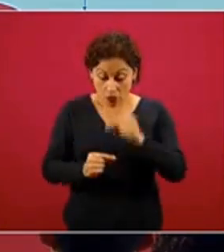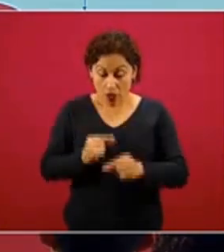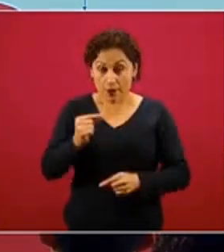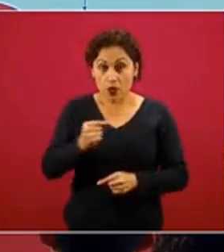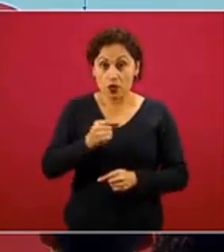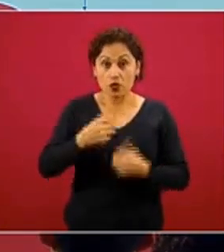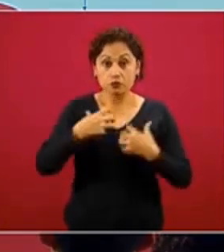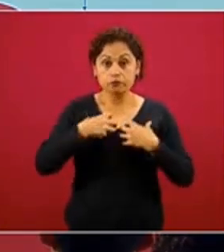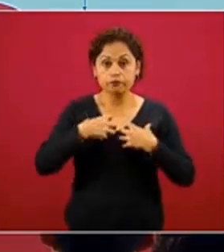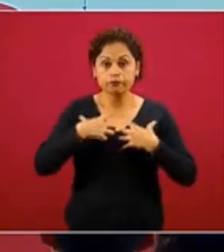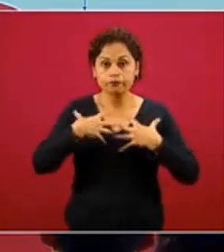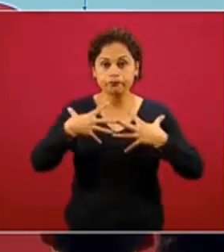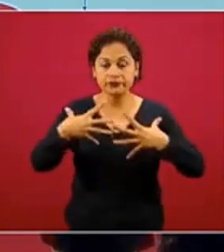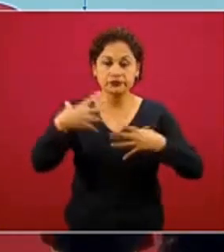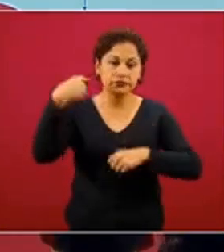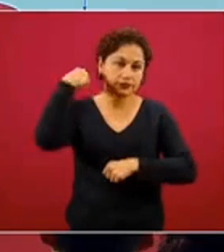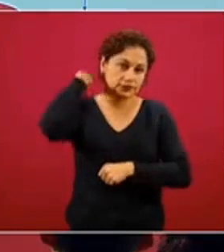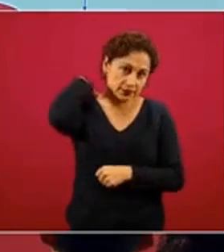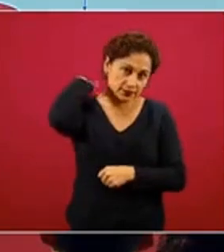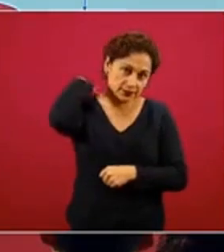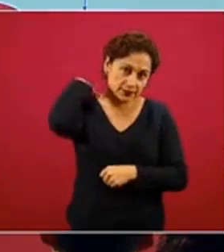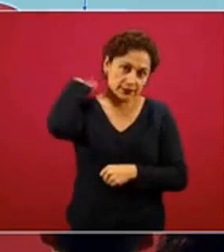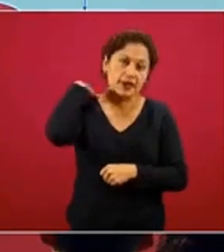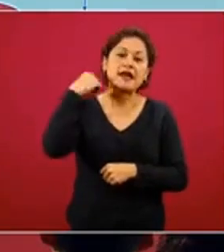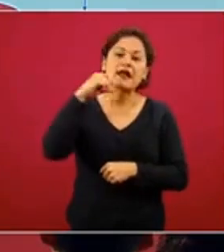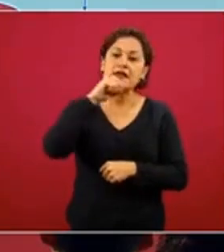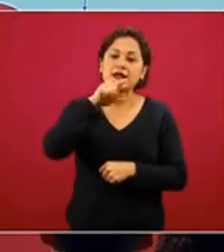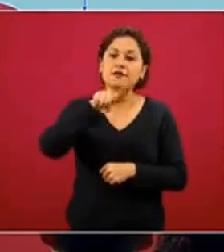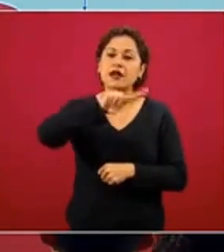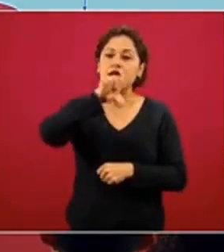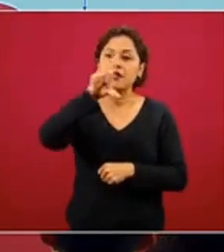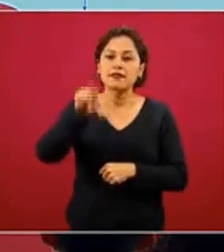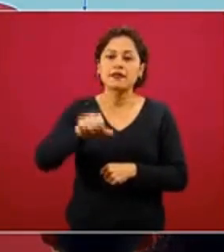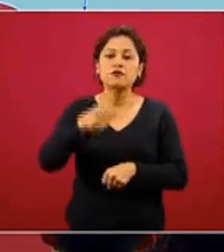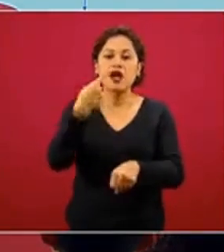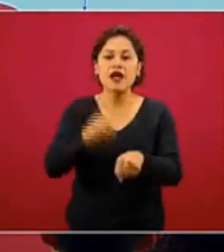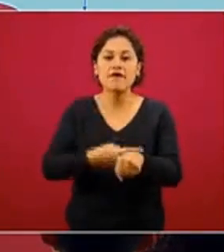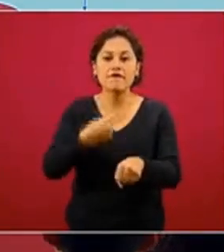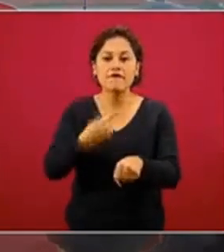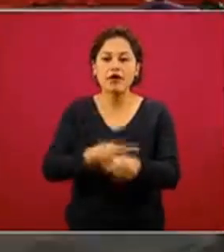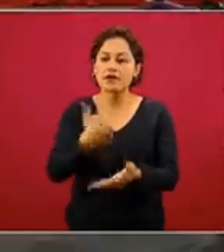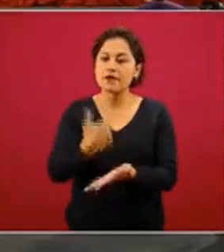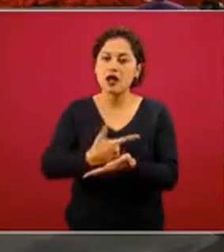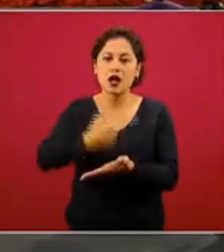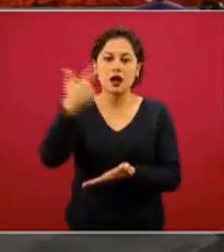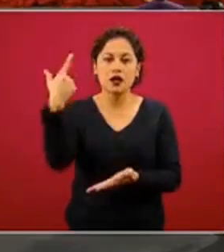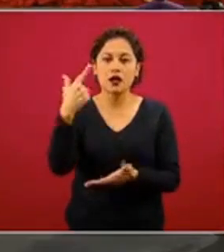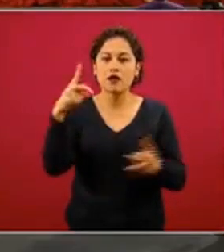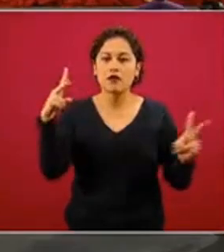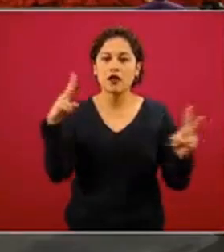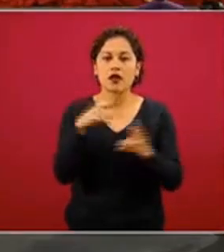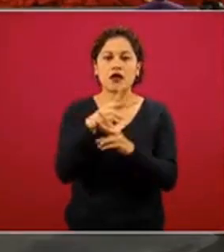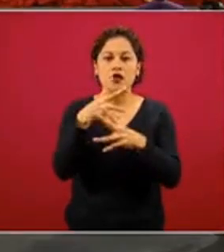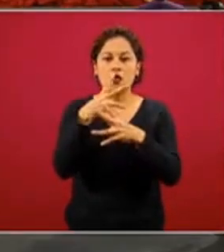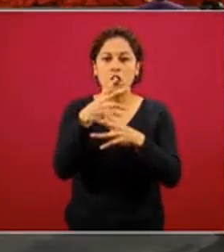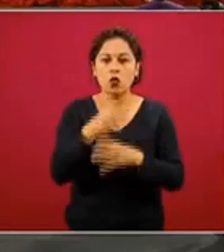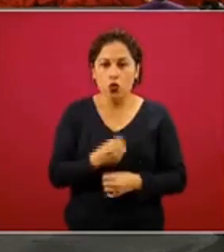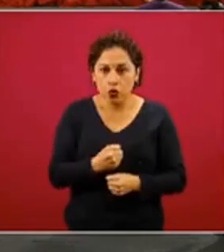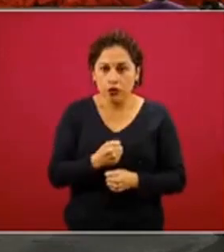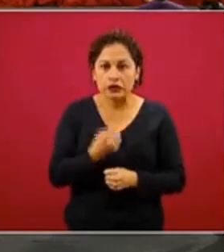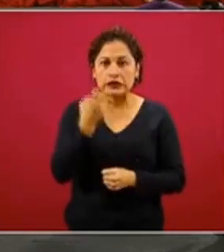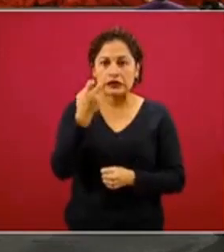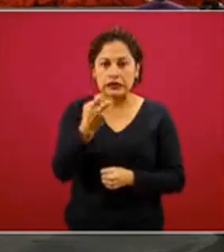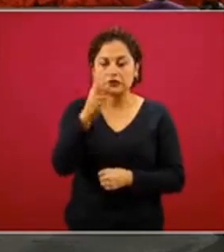el pulmón y hay un desarrollo de un síndrome respiratorio agudo importante que puede llevar a la muerte del